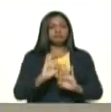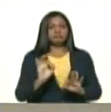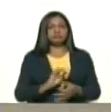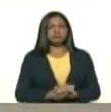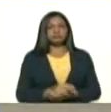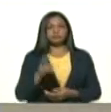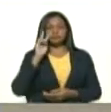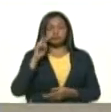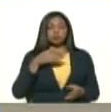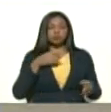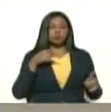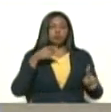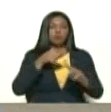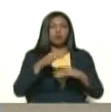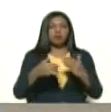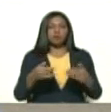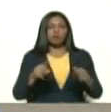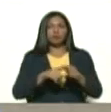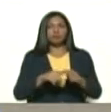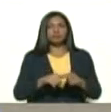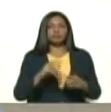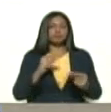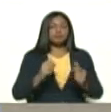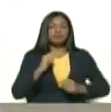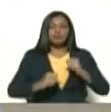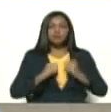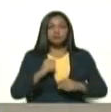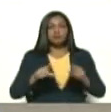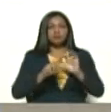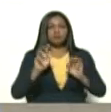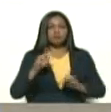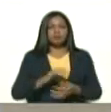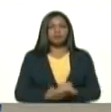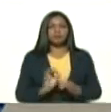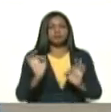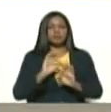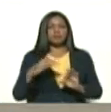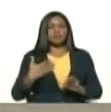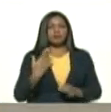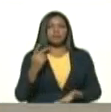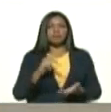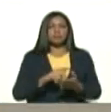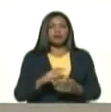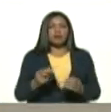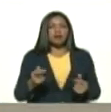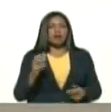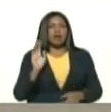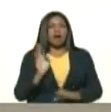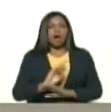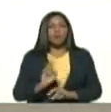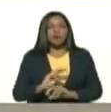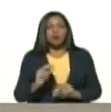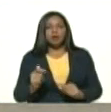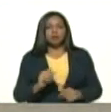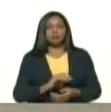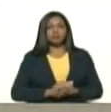Esto no es una carrera de velocidad. Nadie puede estar apurado.